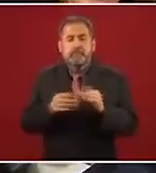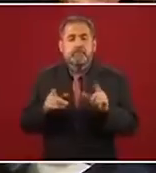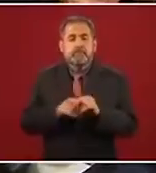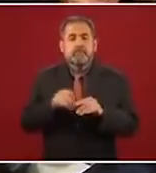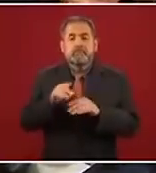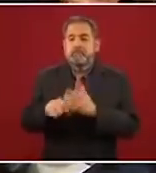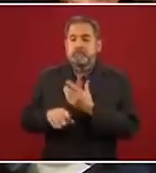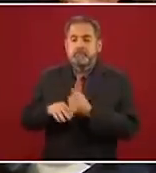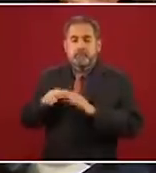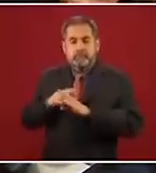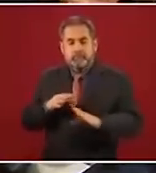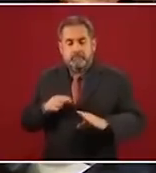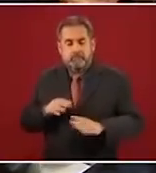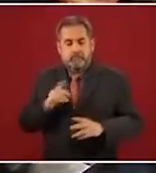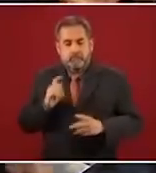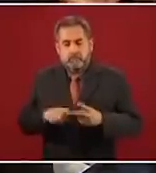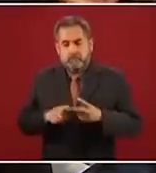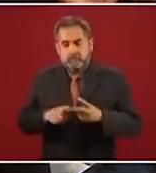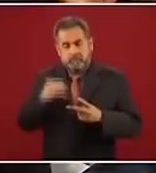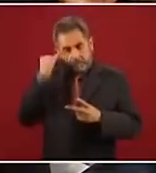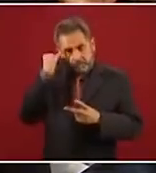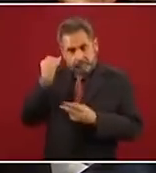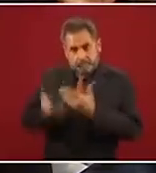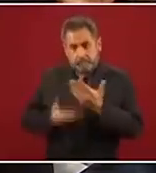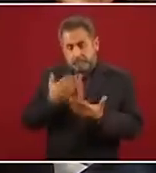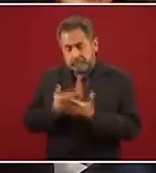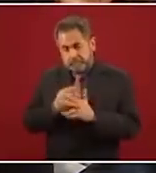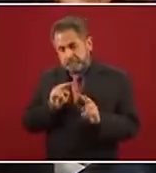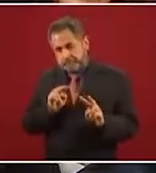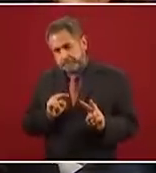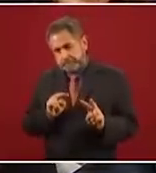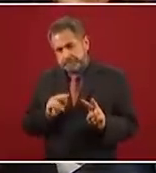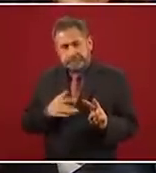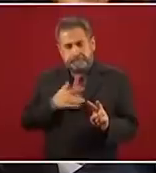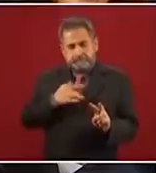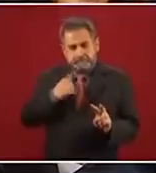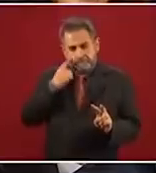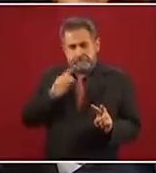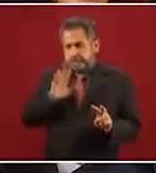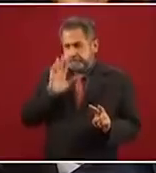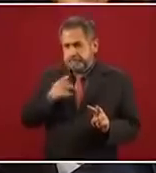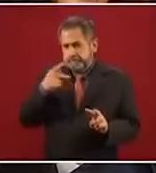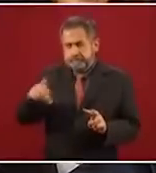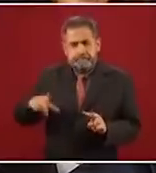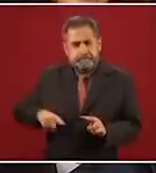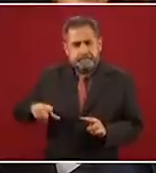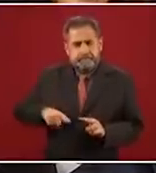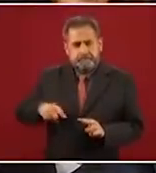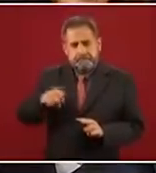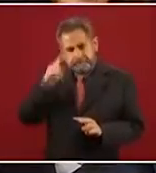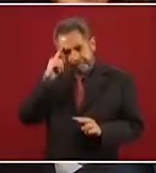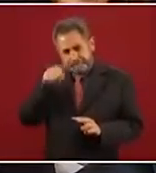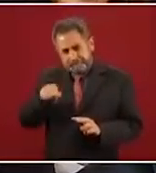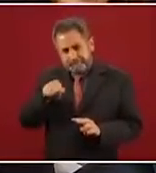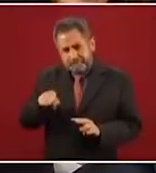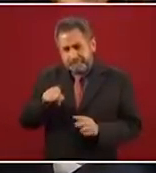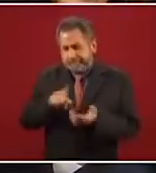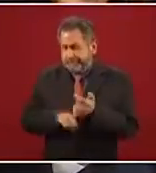a los migrantes. Es un planteamiento que yo veo que me parece que su gobierno tiene ahí un